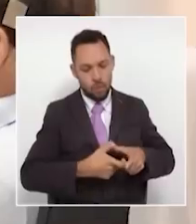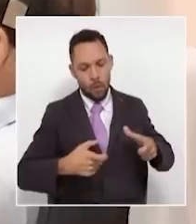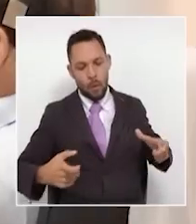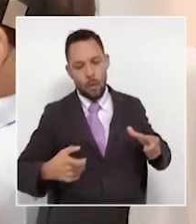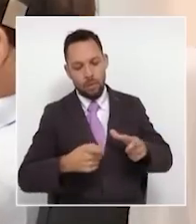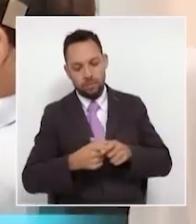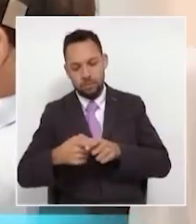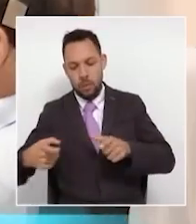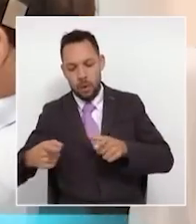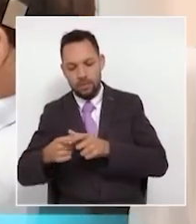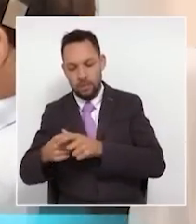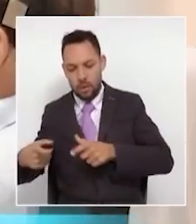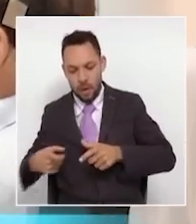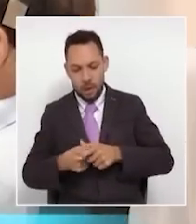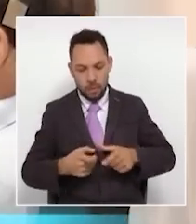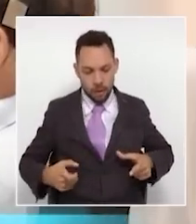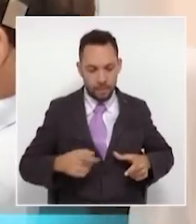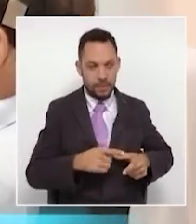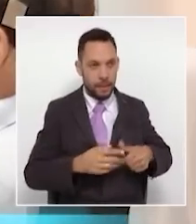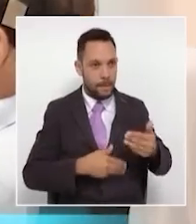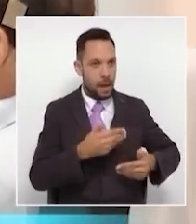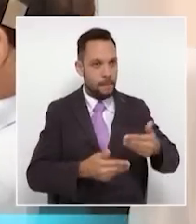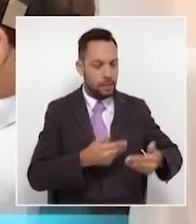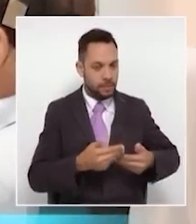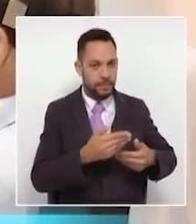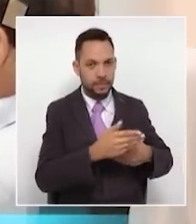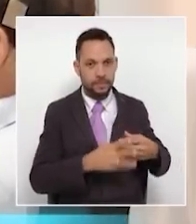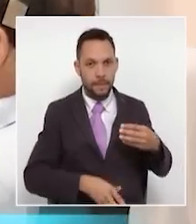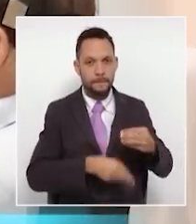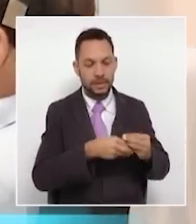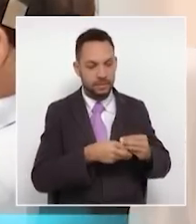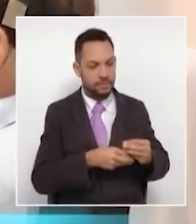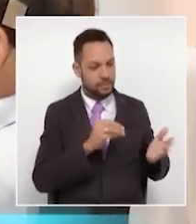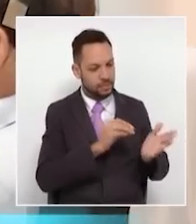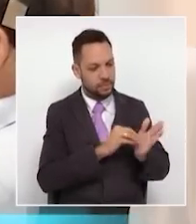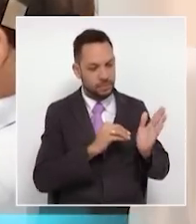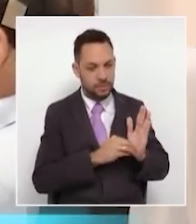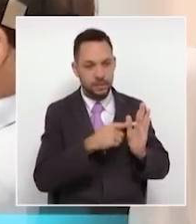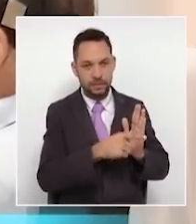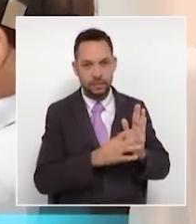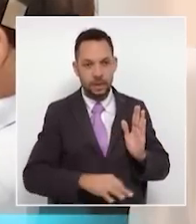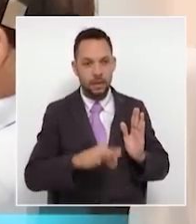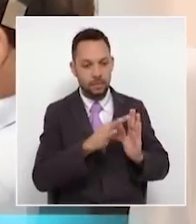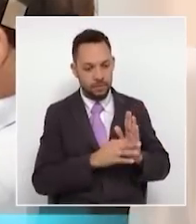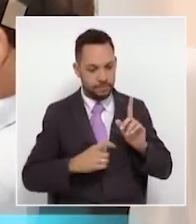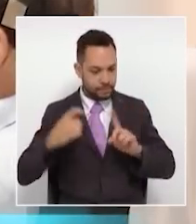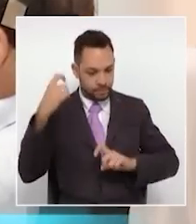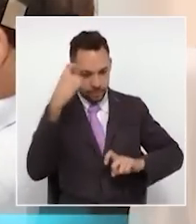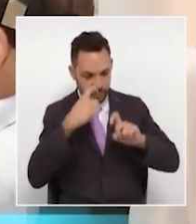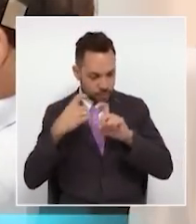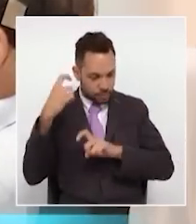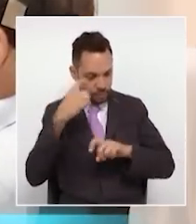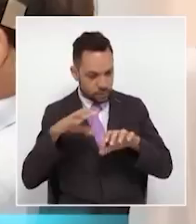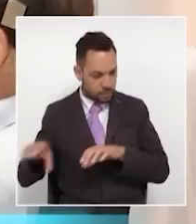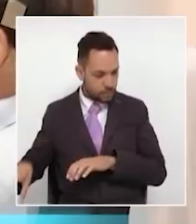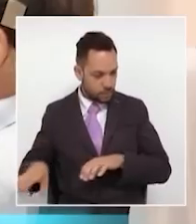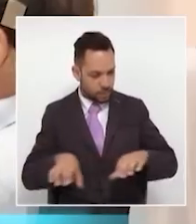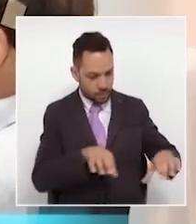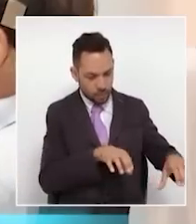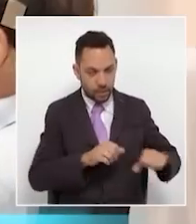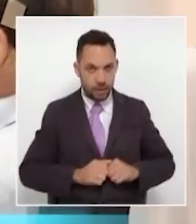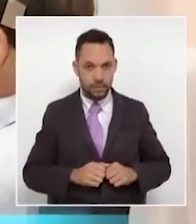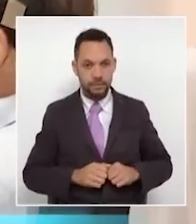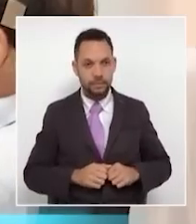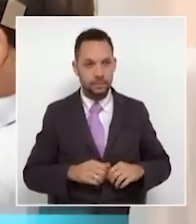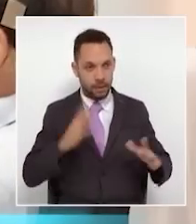haciendo y predominan más estas ondas por el contrario en la meditación estaba más pues extendidas las